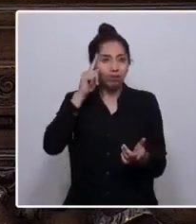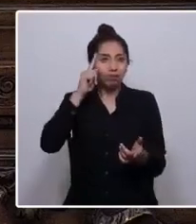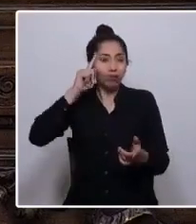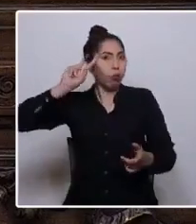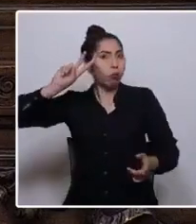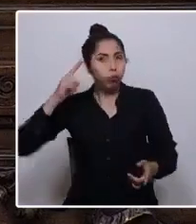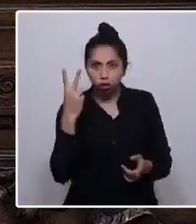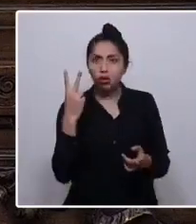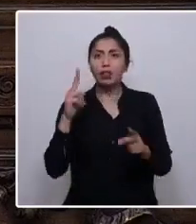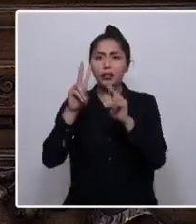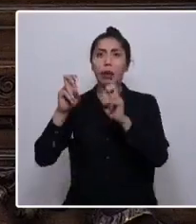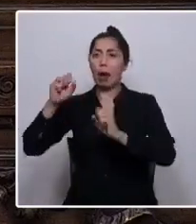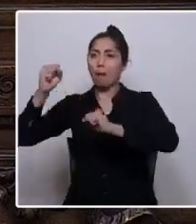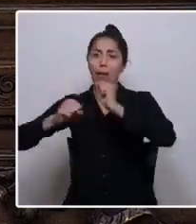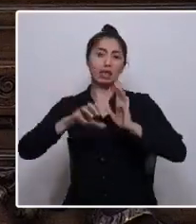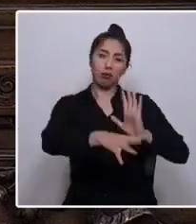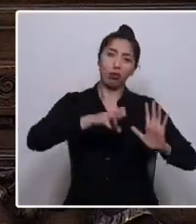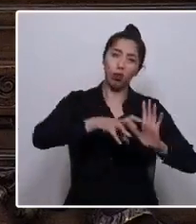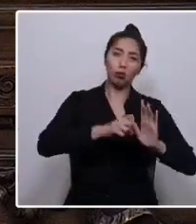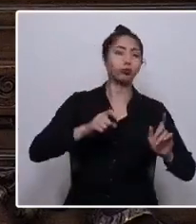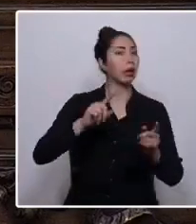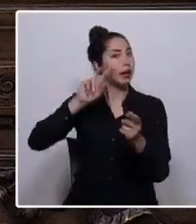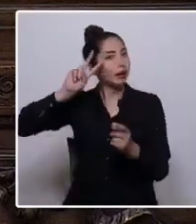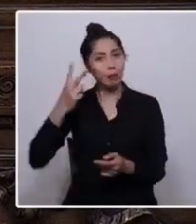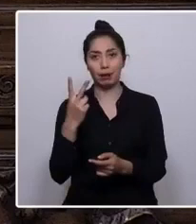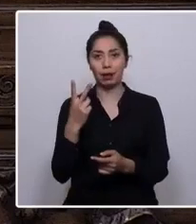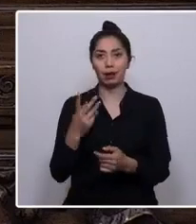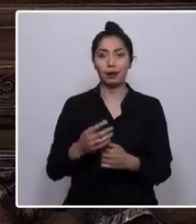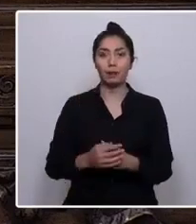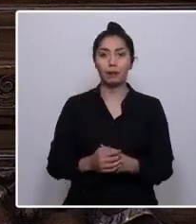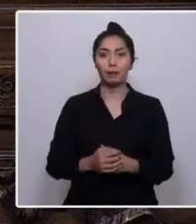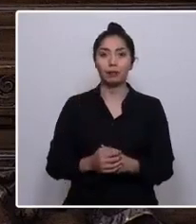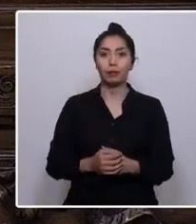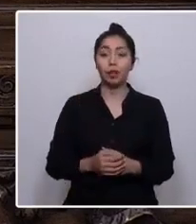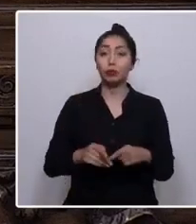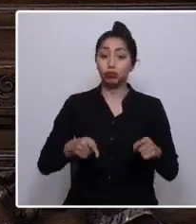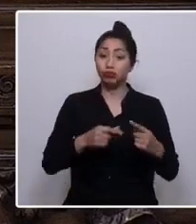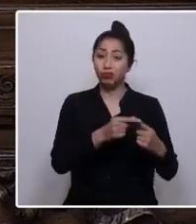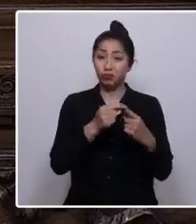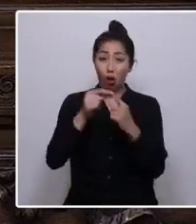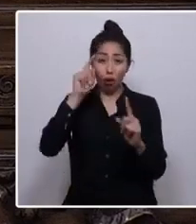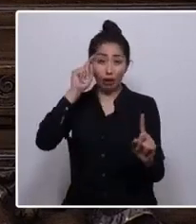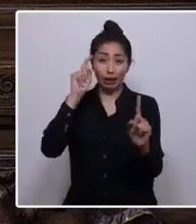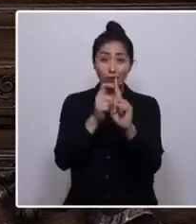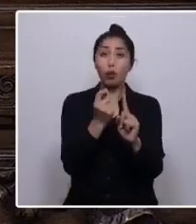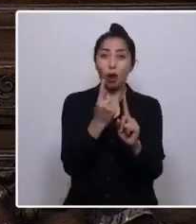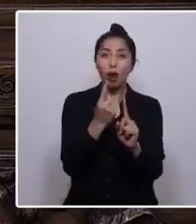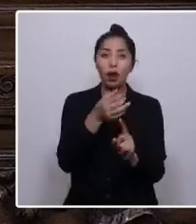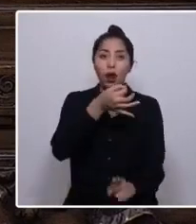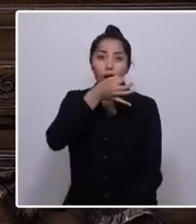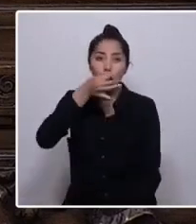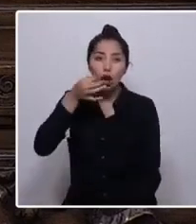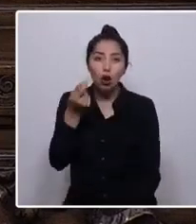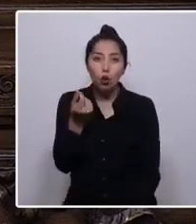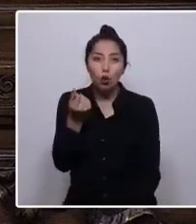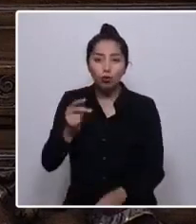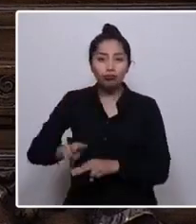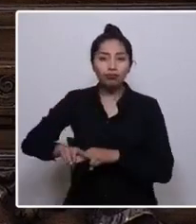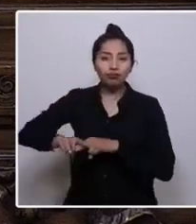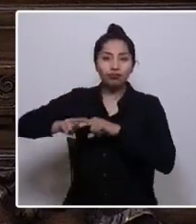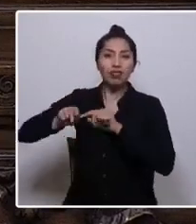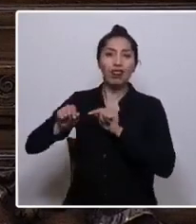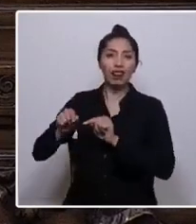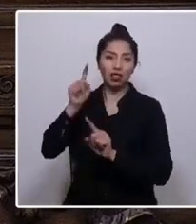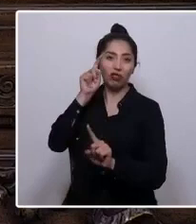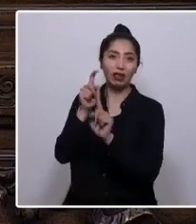explotación capitalista porque tiene como su principal objetivo el lucro y la acumulación de riqueza